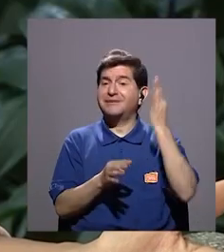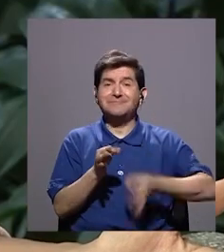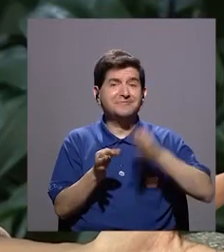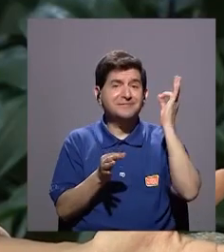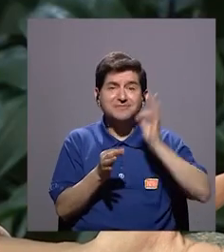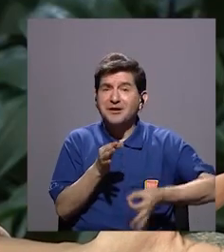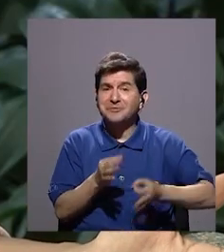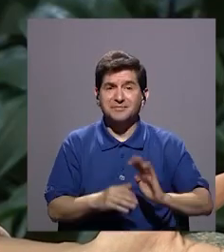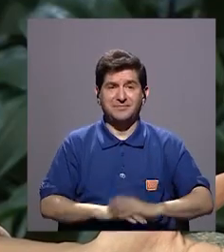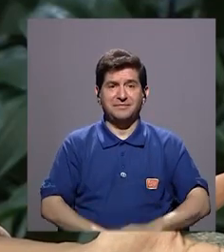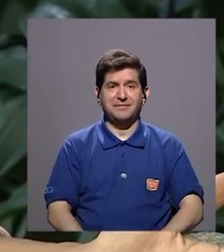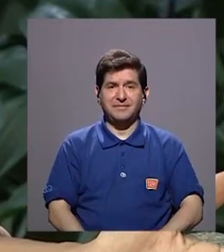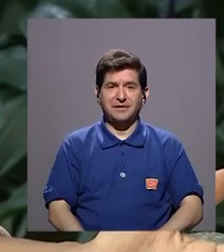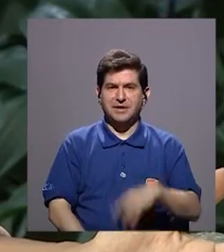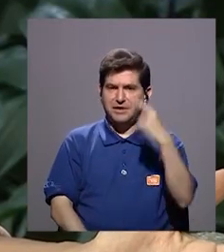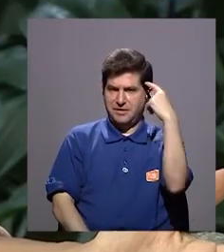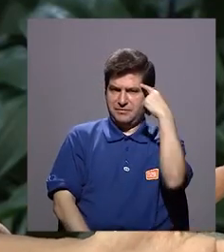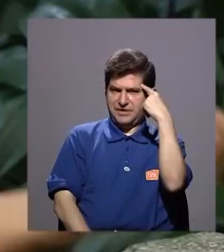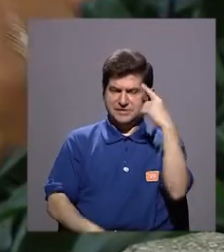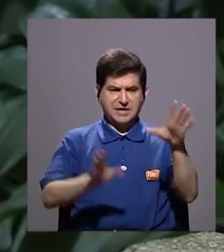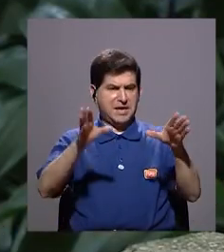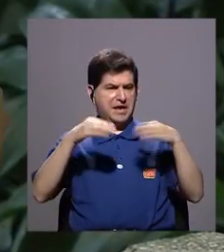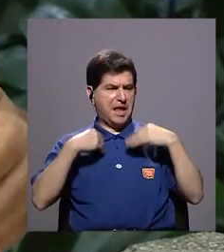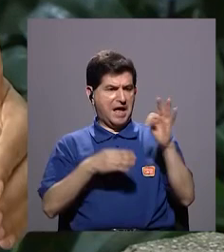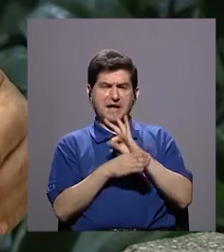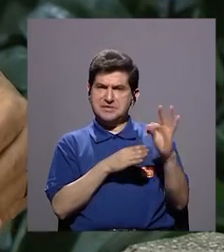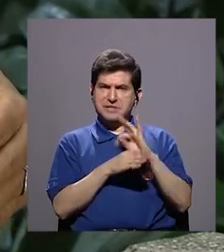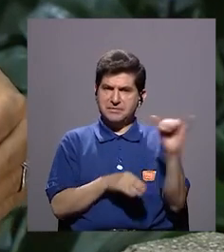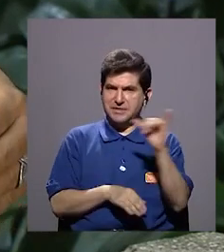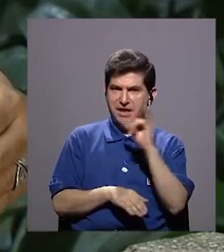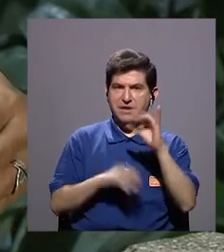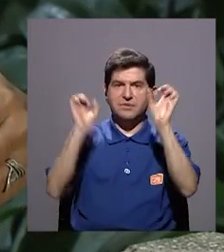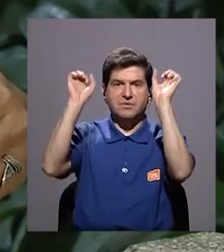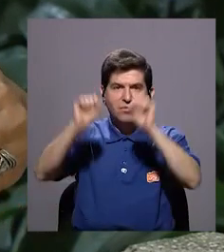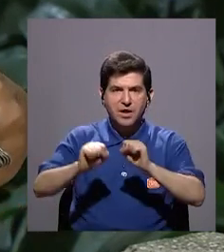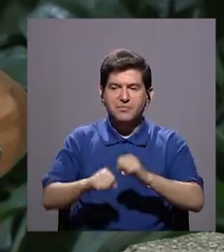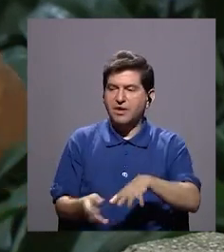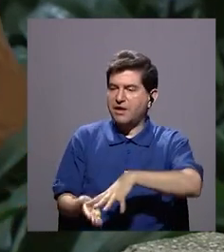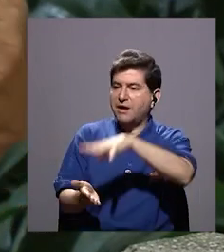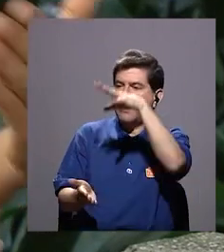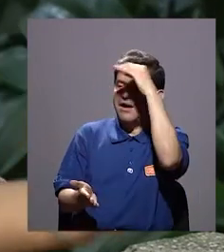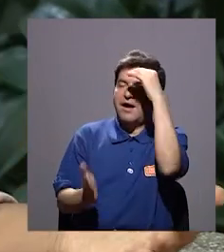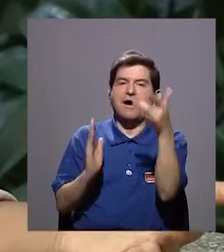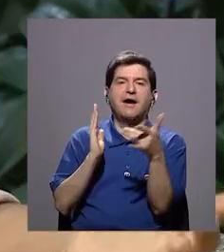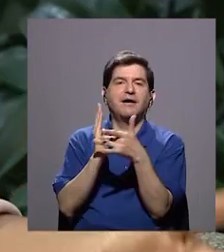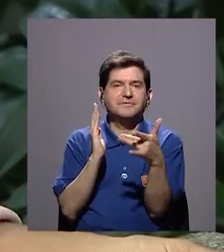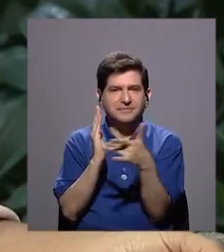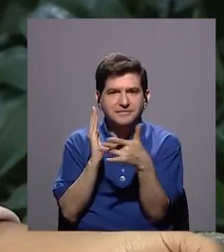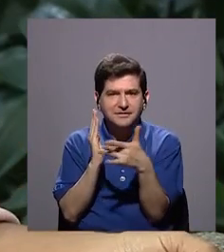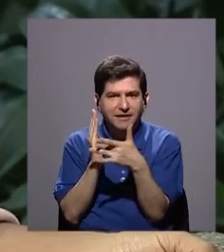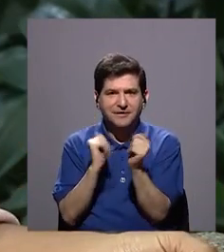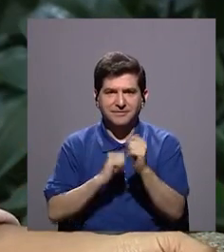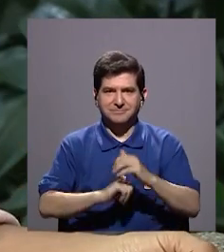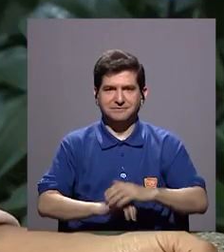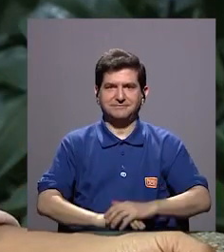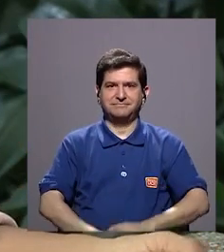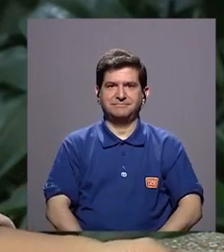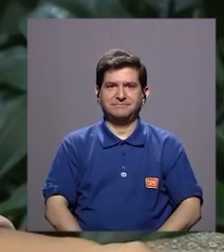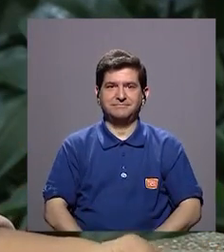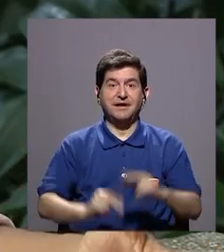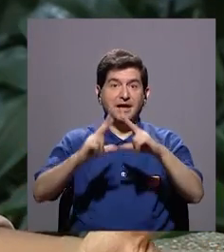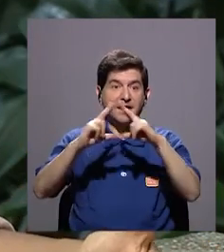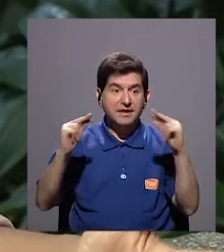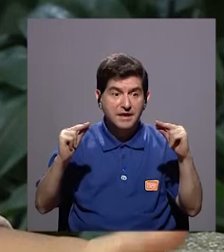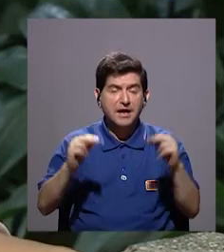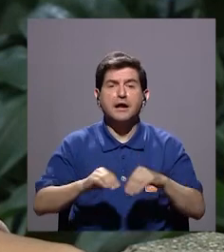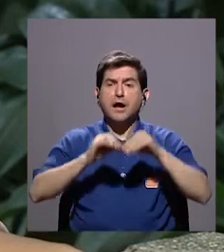es muy simple, muy sencillo, tanto como para recibir un tratamiento como para aprender la técnica, ¿verdad? Entonces,